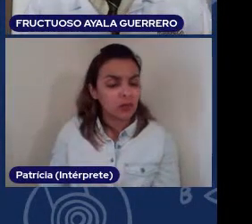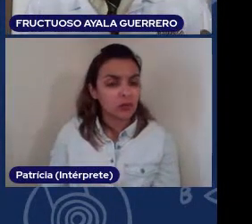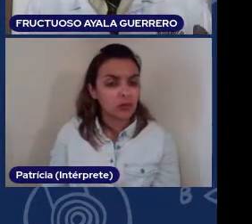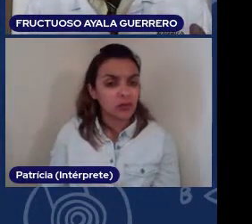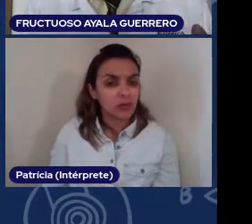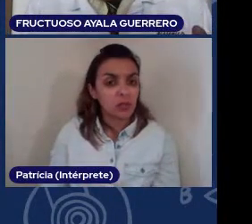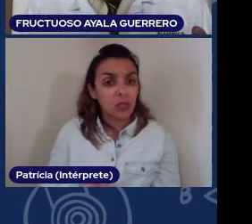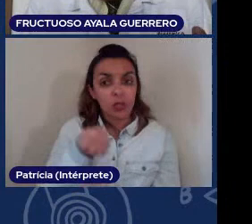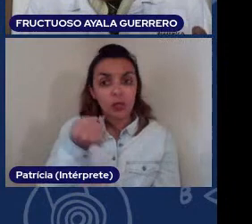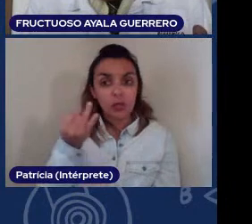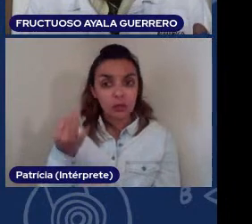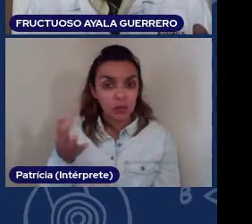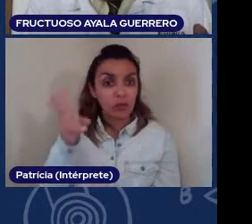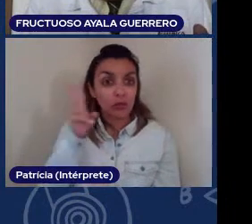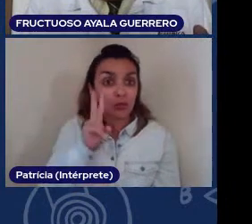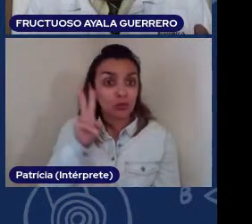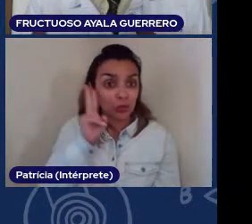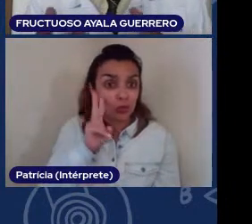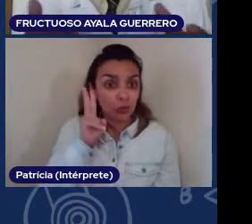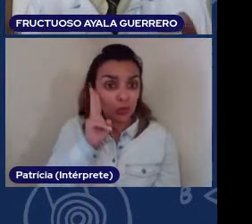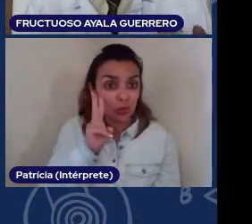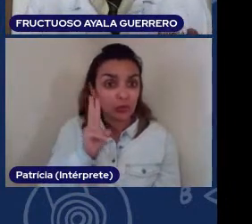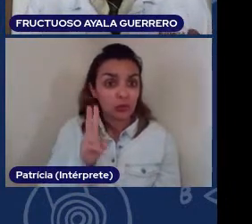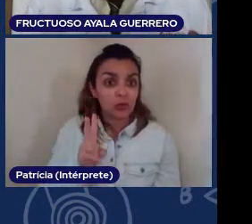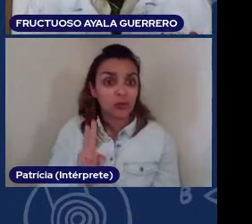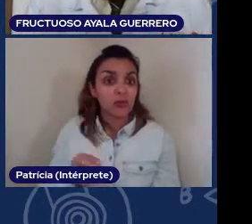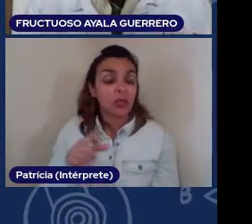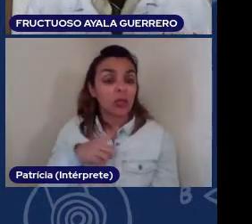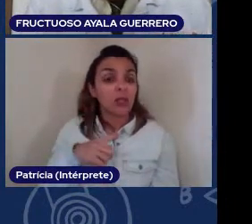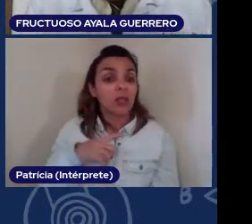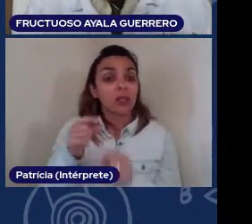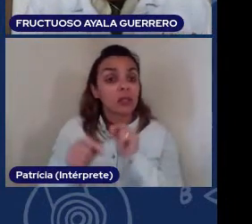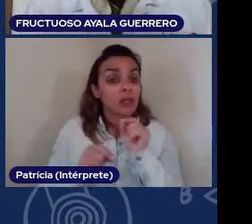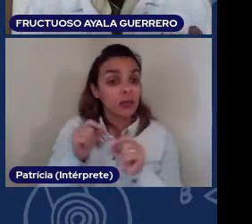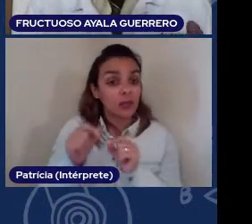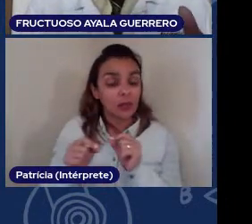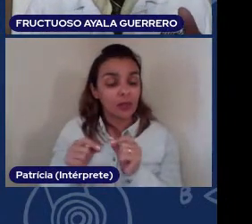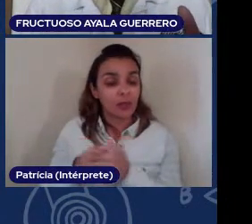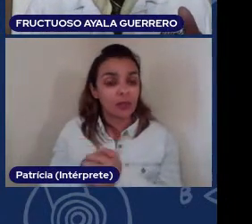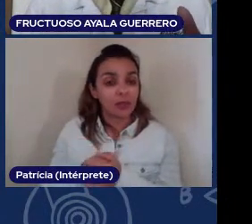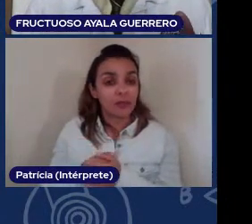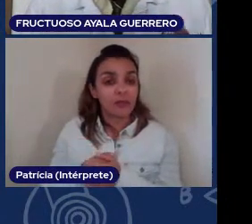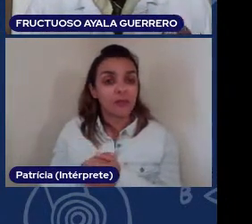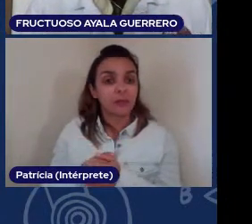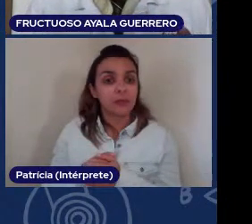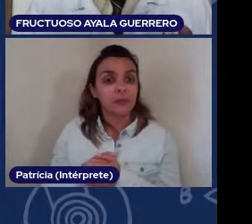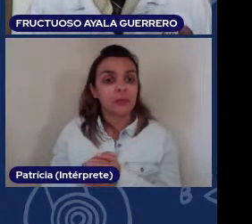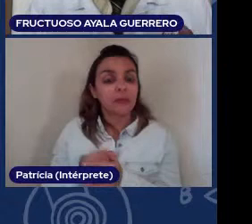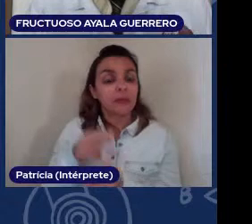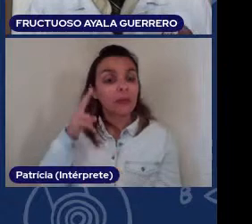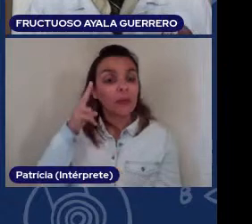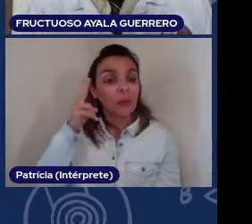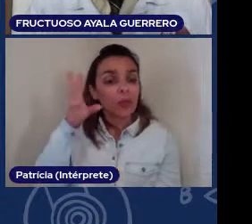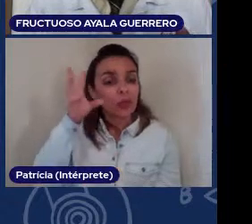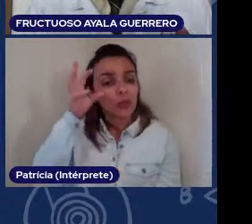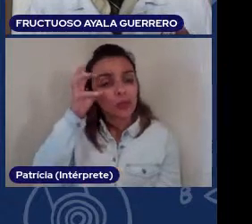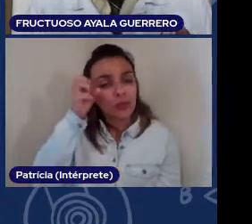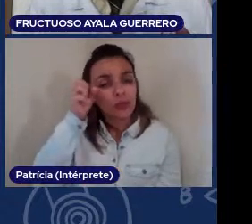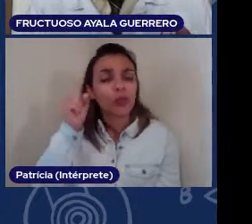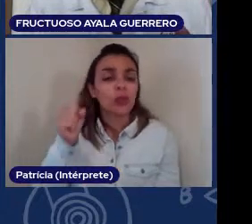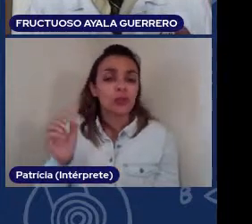número de historias, el contenido emocional de las historias, el sueño de los